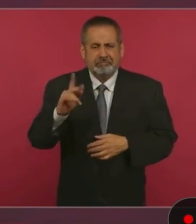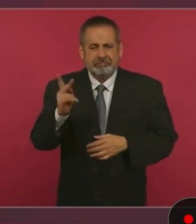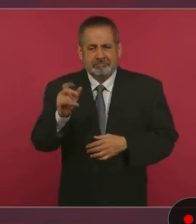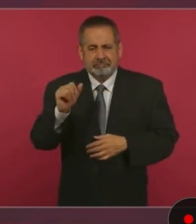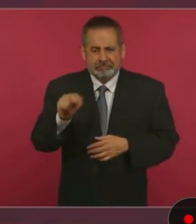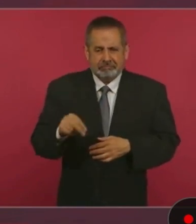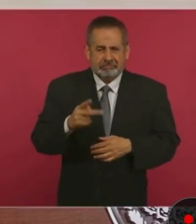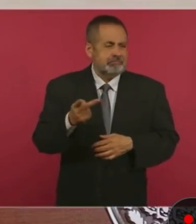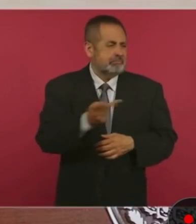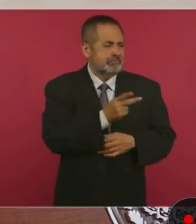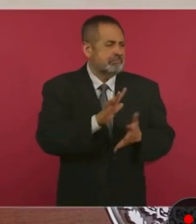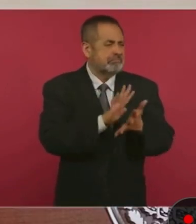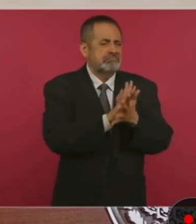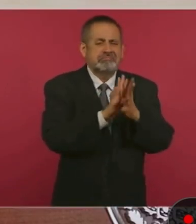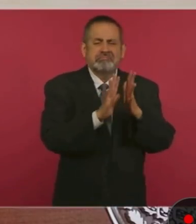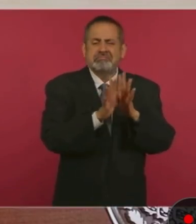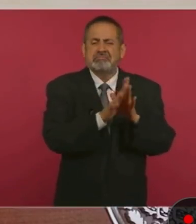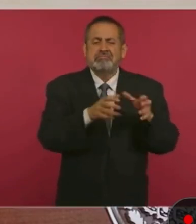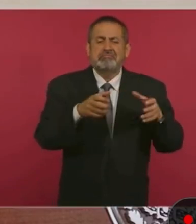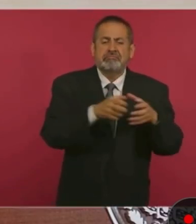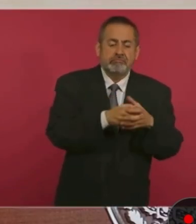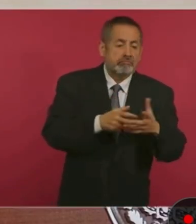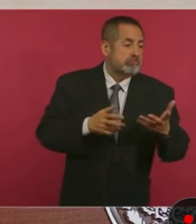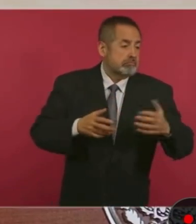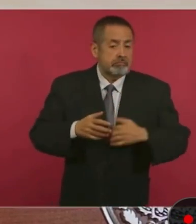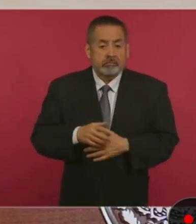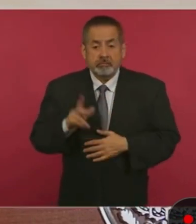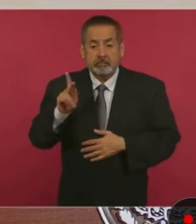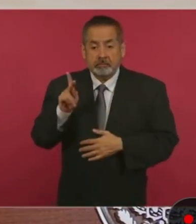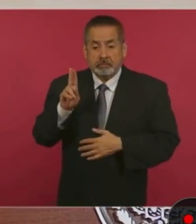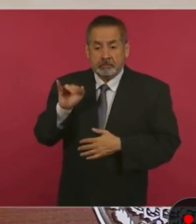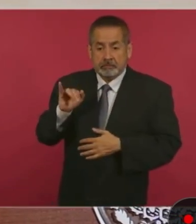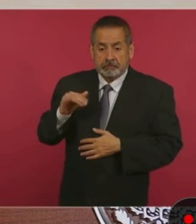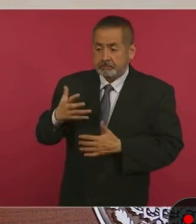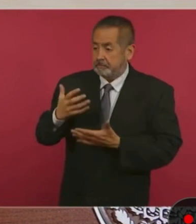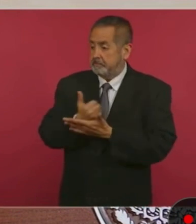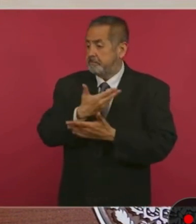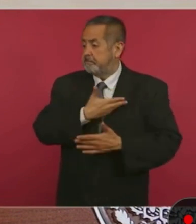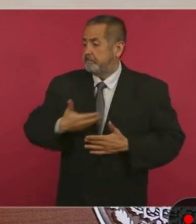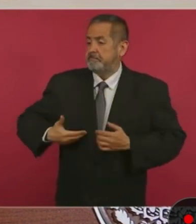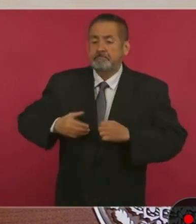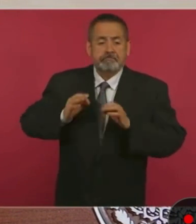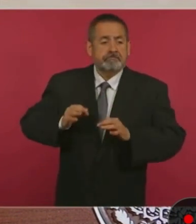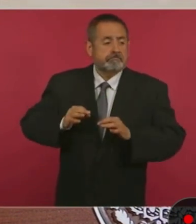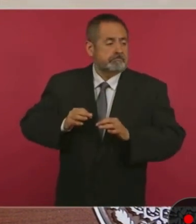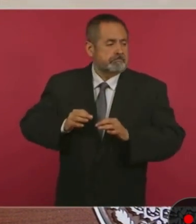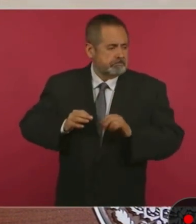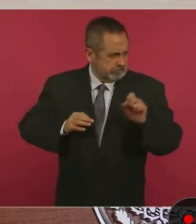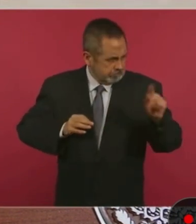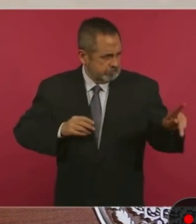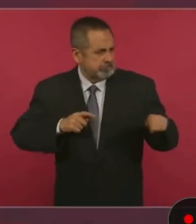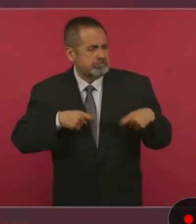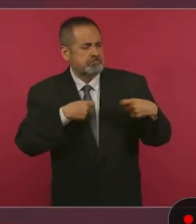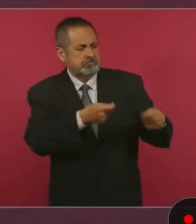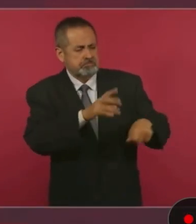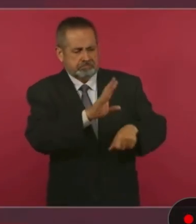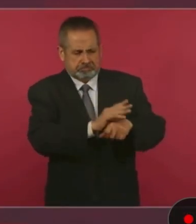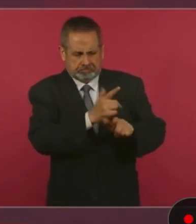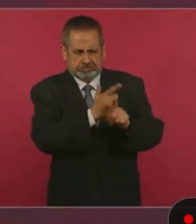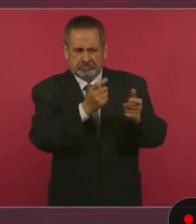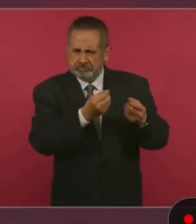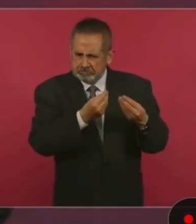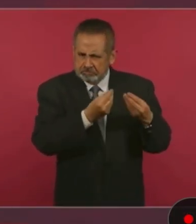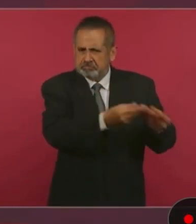pues el PRI le empezó a dar concesiones al PAN para